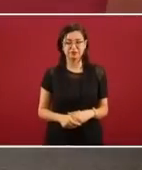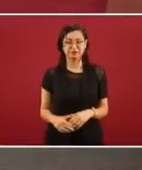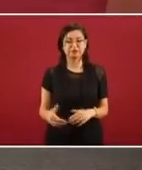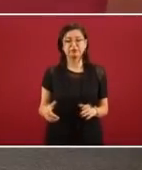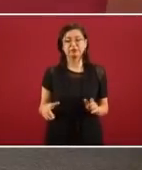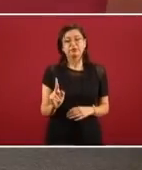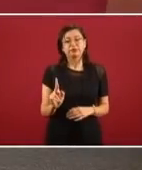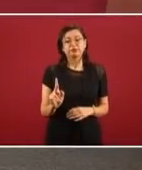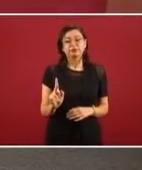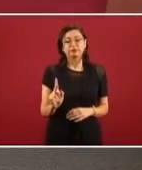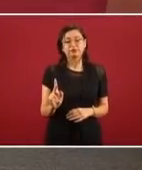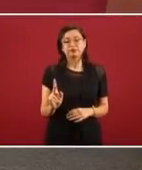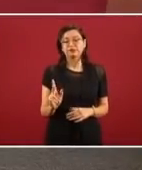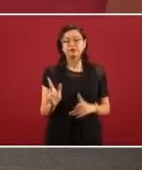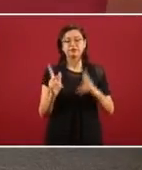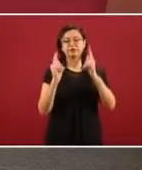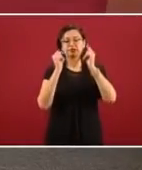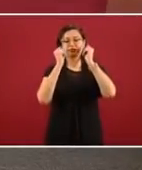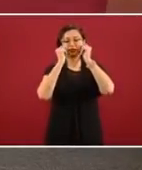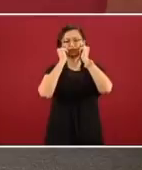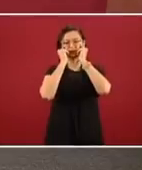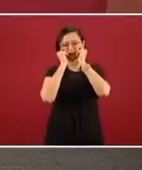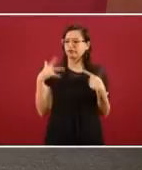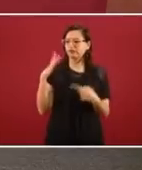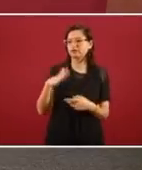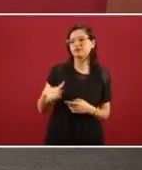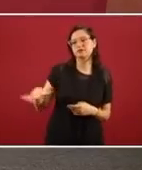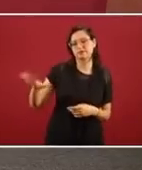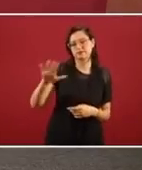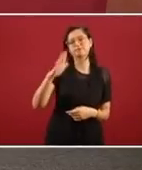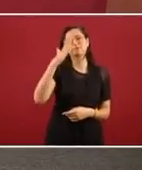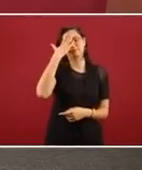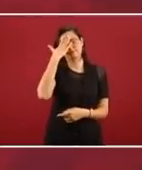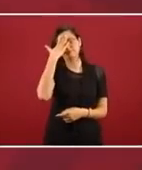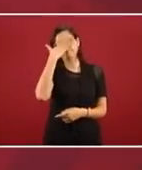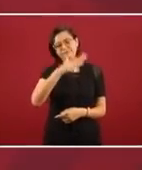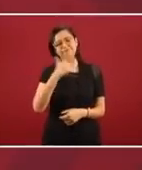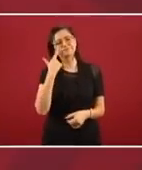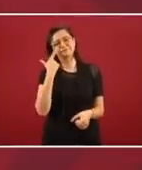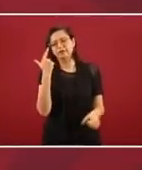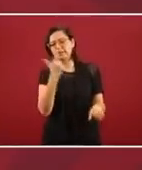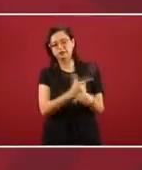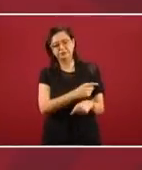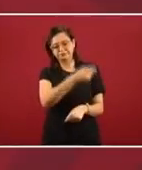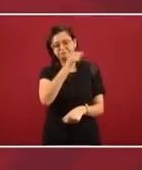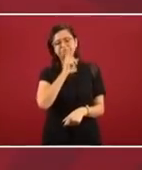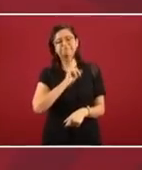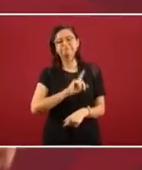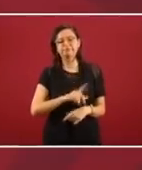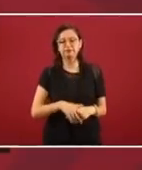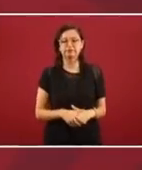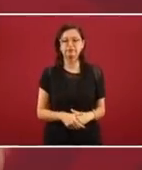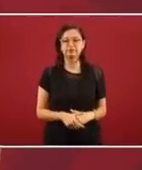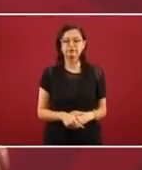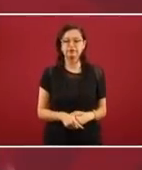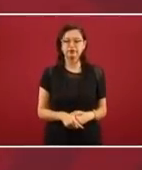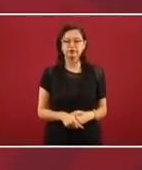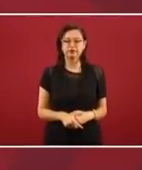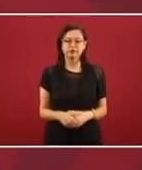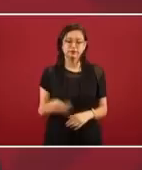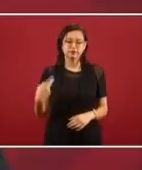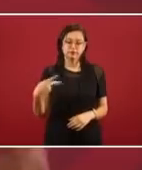eso no importa porque la gente sabe distinguir. Lo interesante